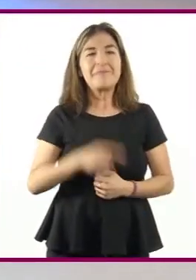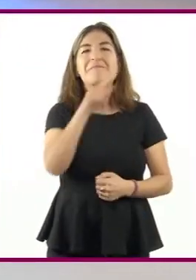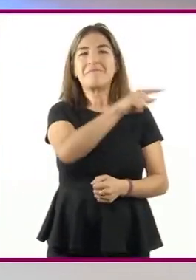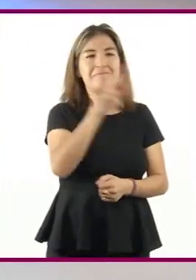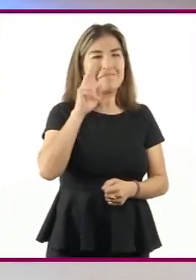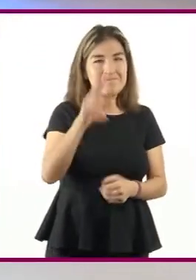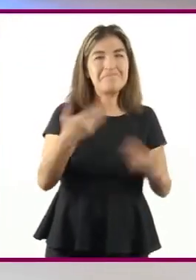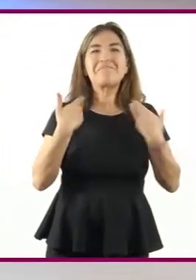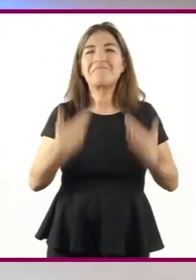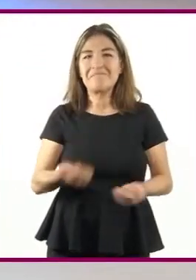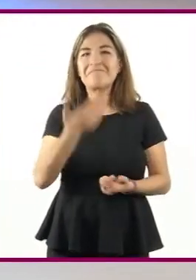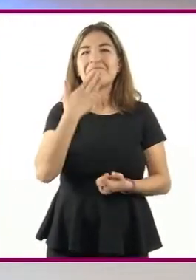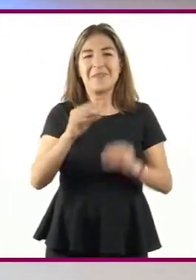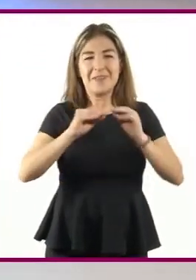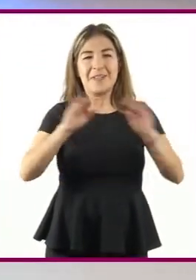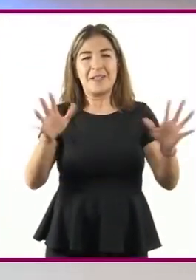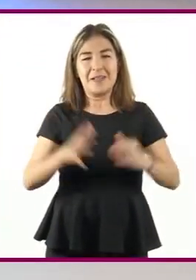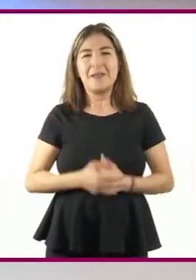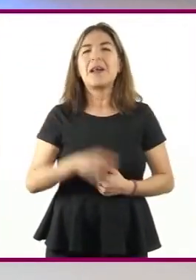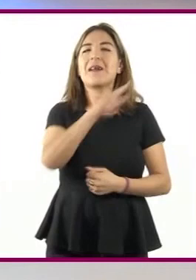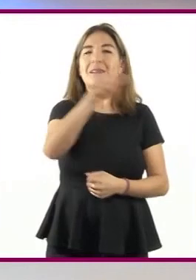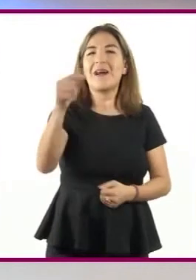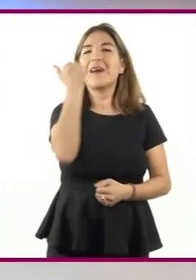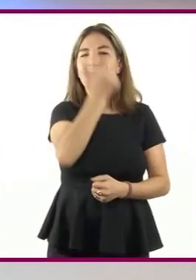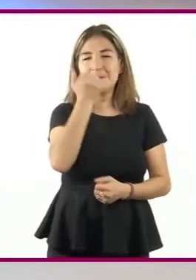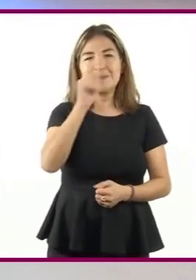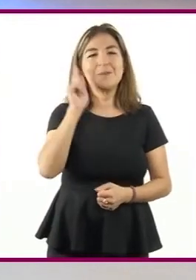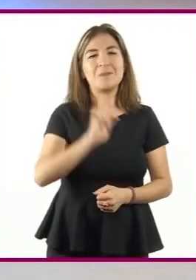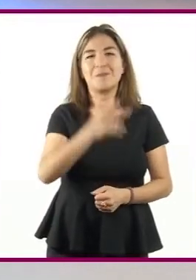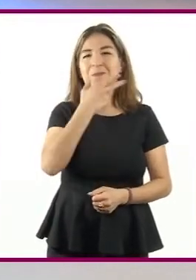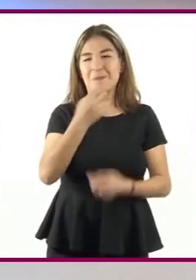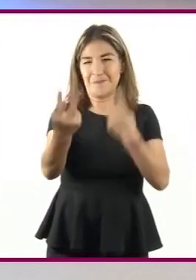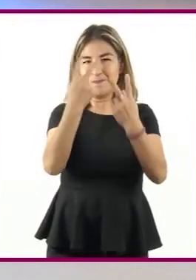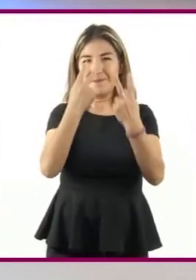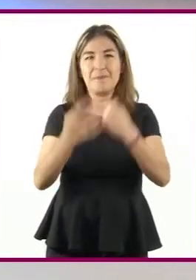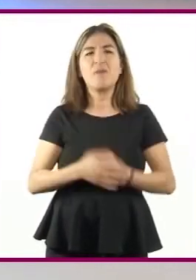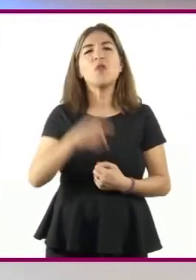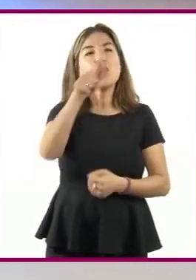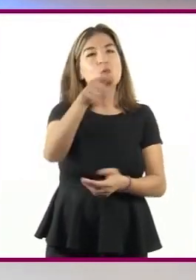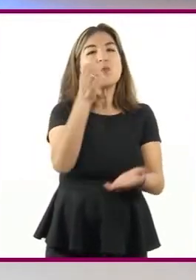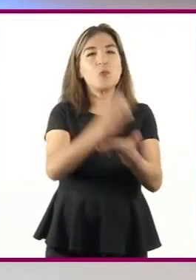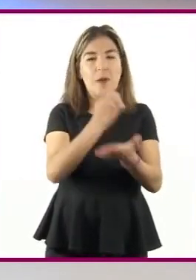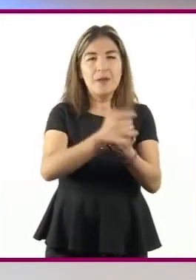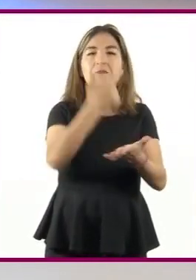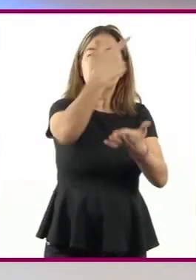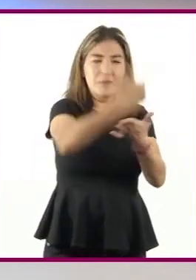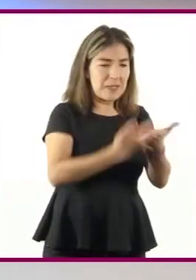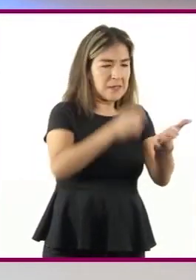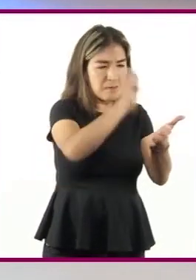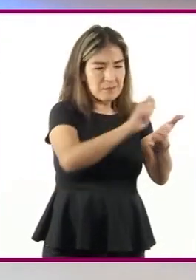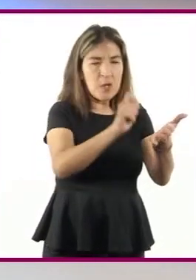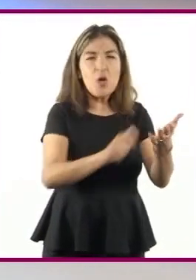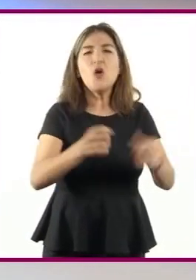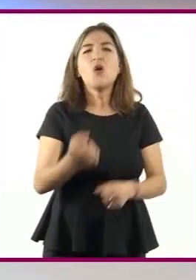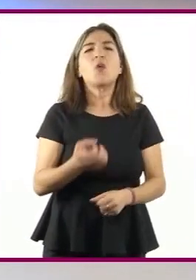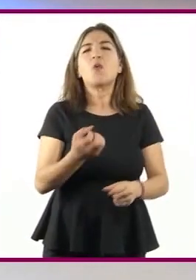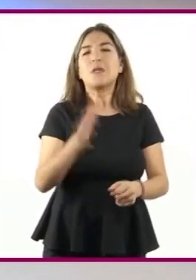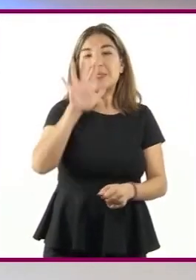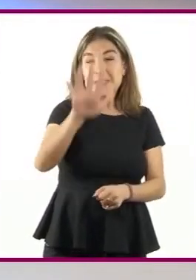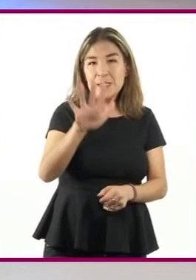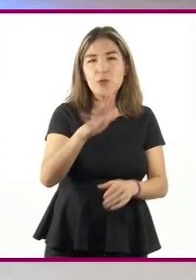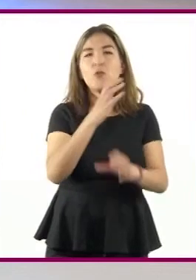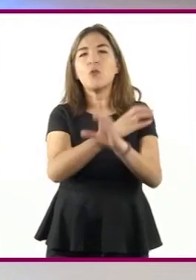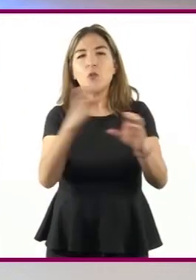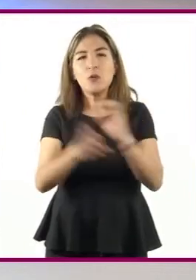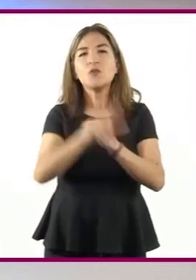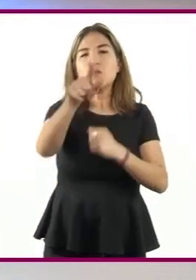quedado muy claro todo. Alumnas y alumnos que nos ven, en su cuaderno escriban una lista de 5 acciones que puedan realizar